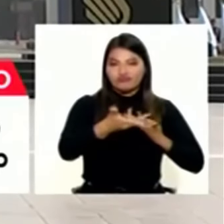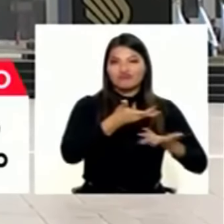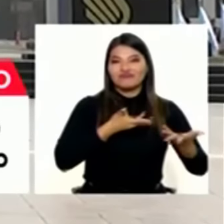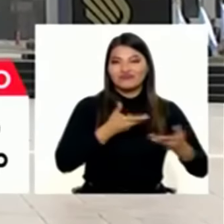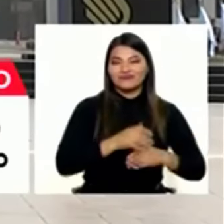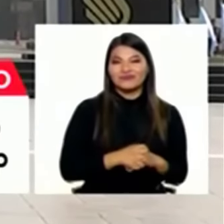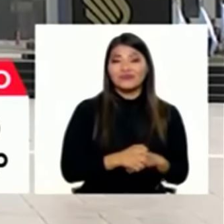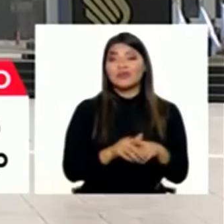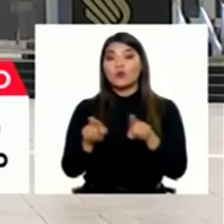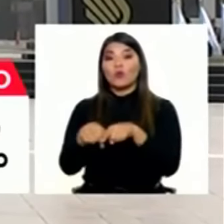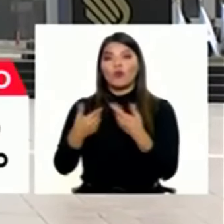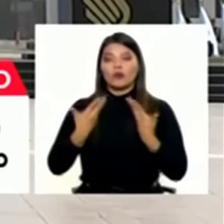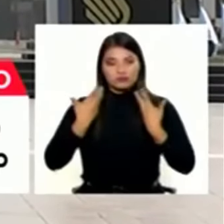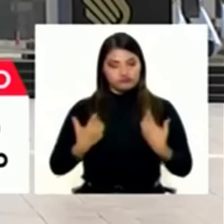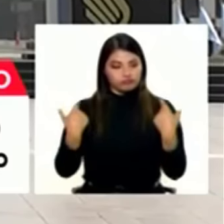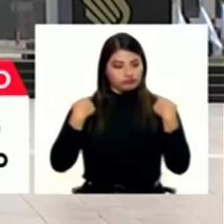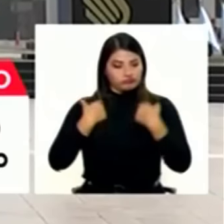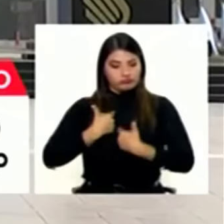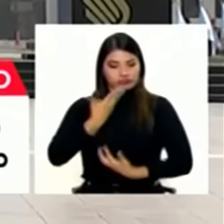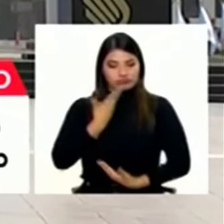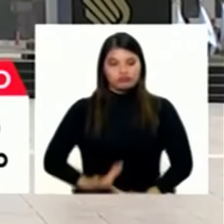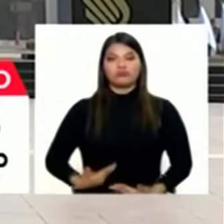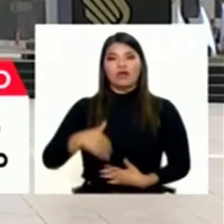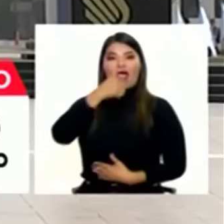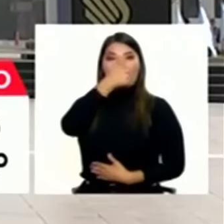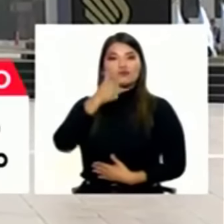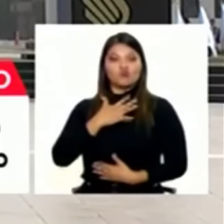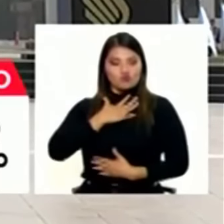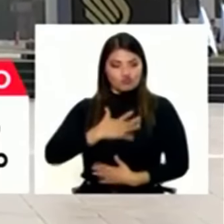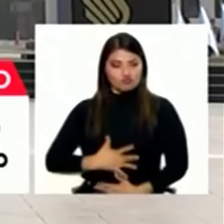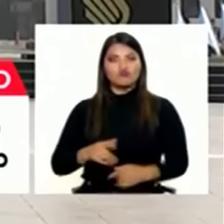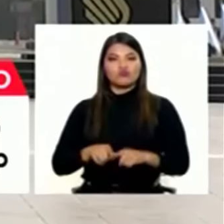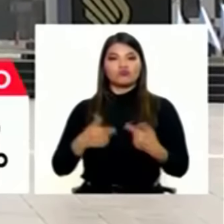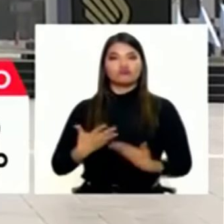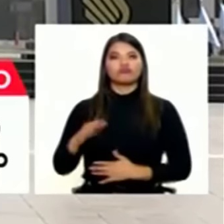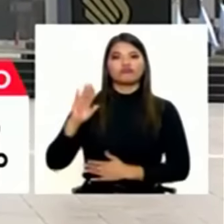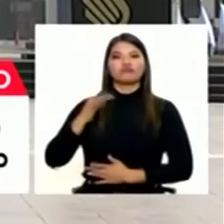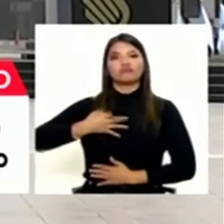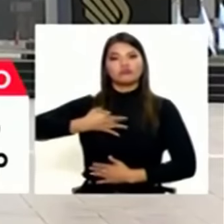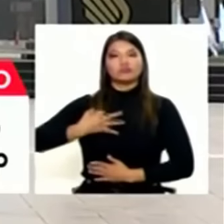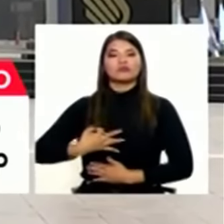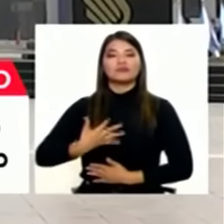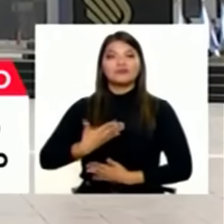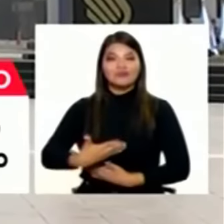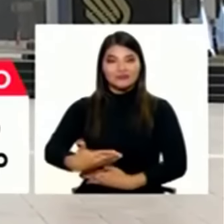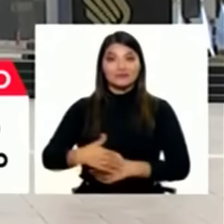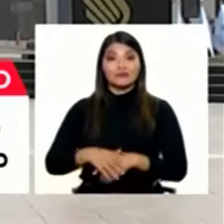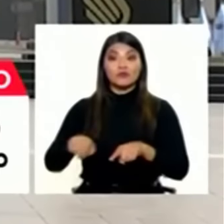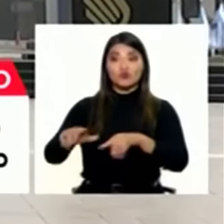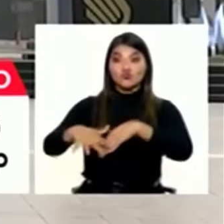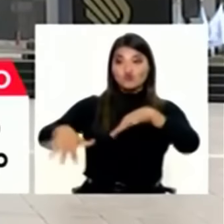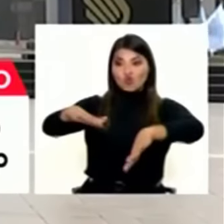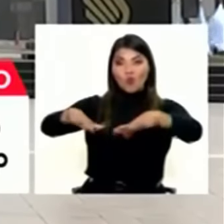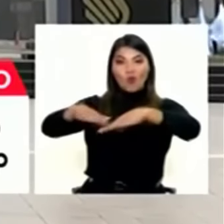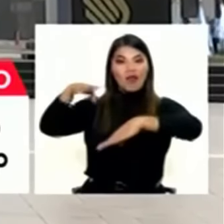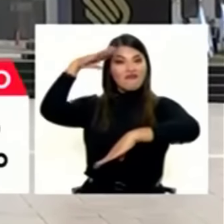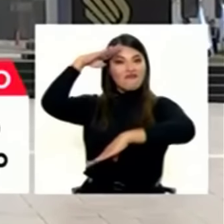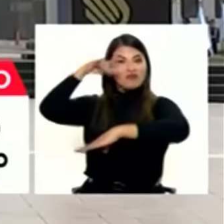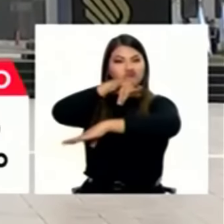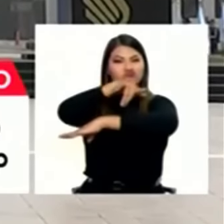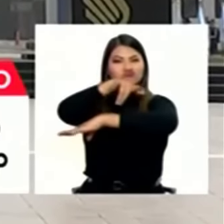vistiendo el uniforme azul de esta noble institución de la Fuerza